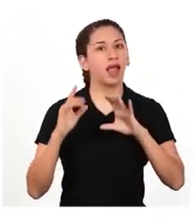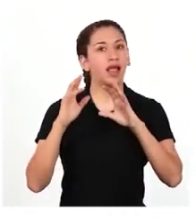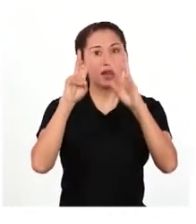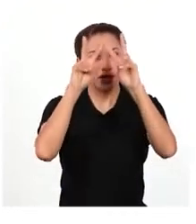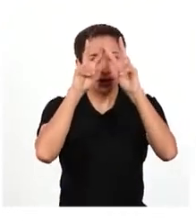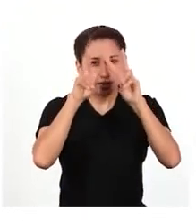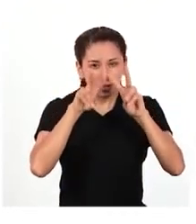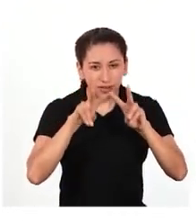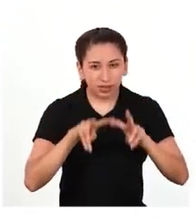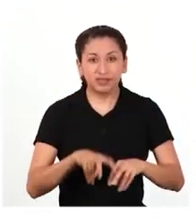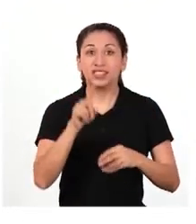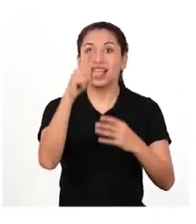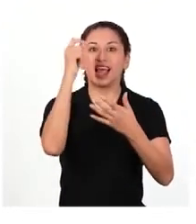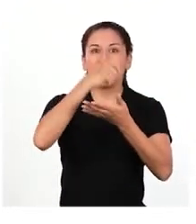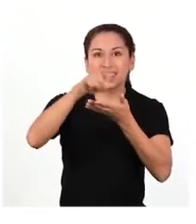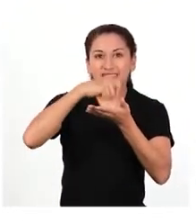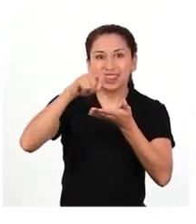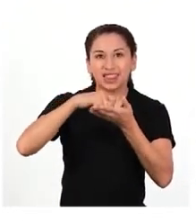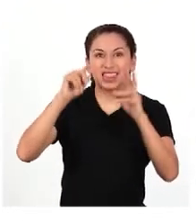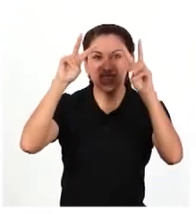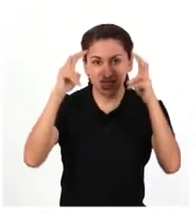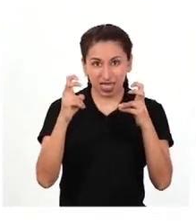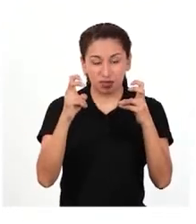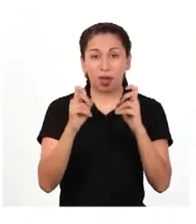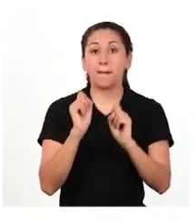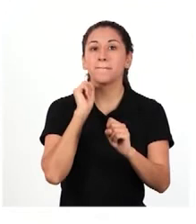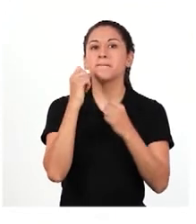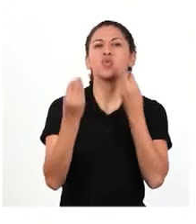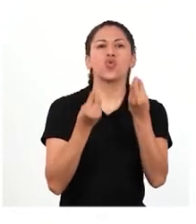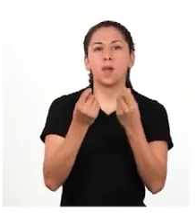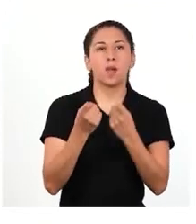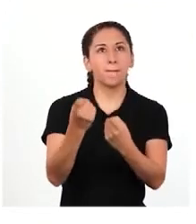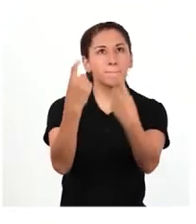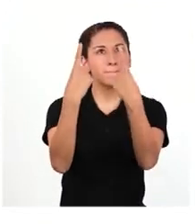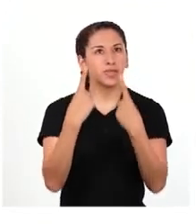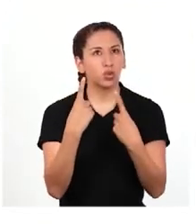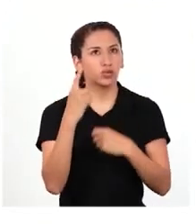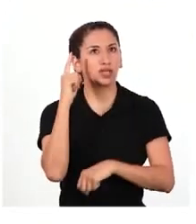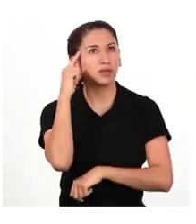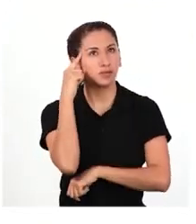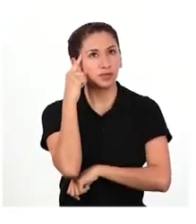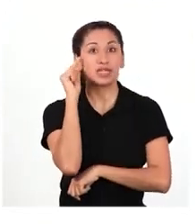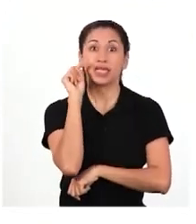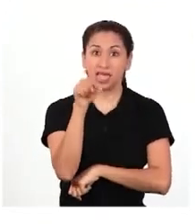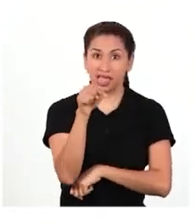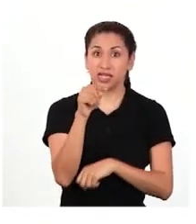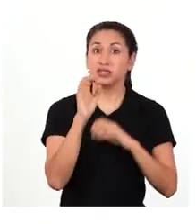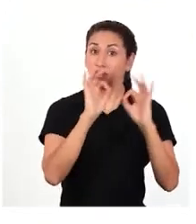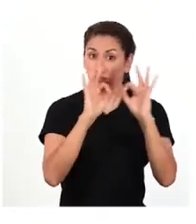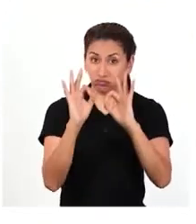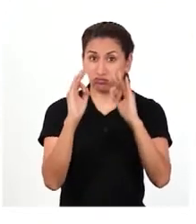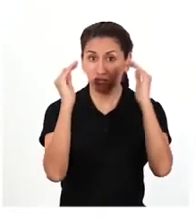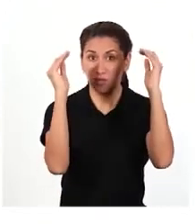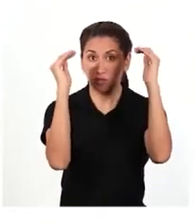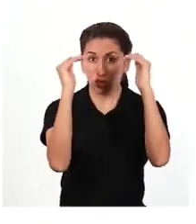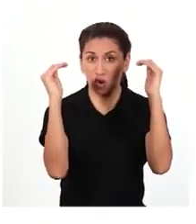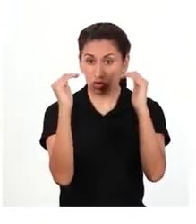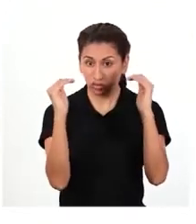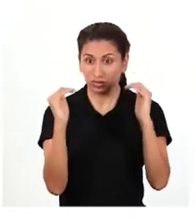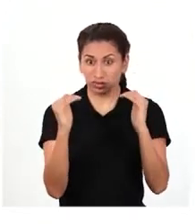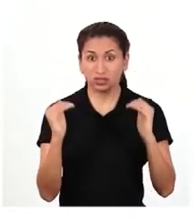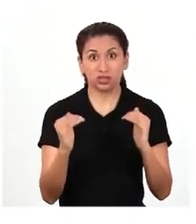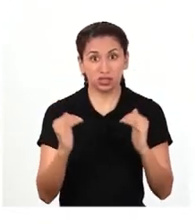pasos. El primero es revisar el texto del discurso, preguntándonos si éste sigue